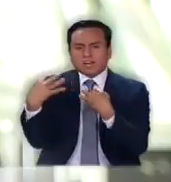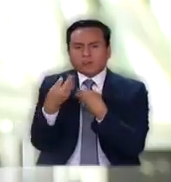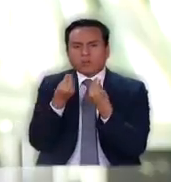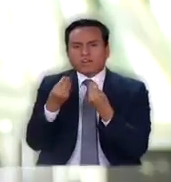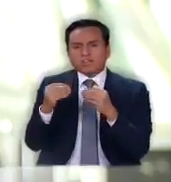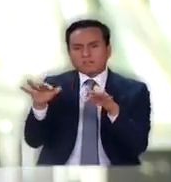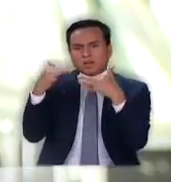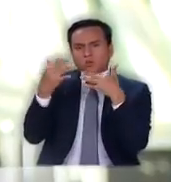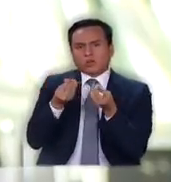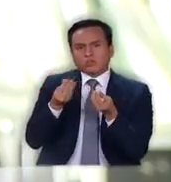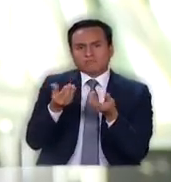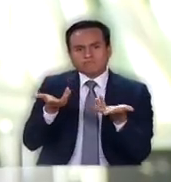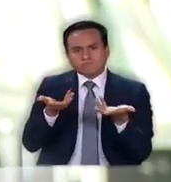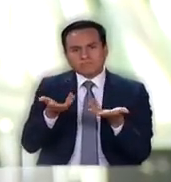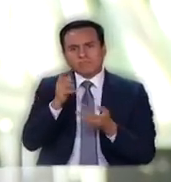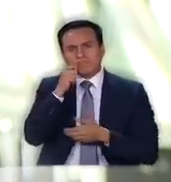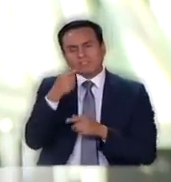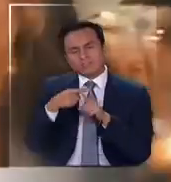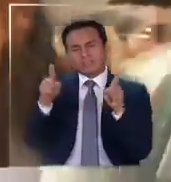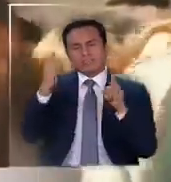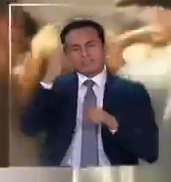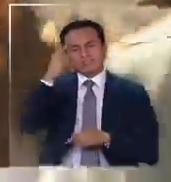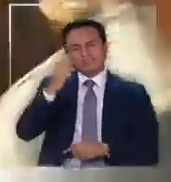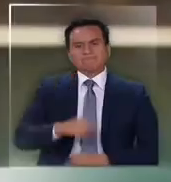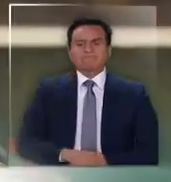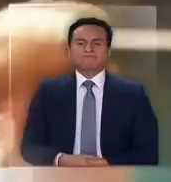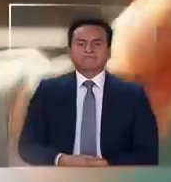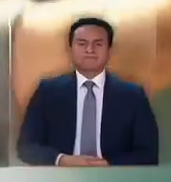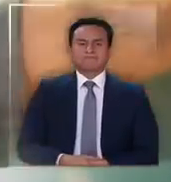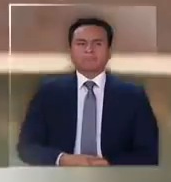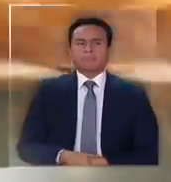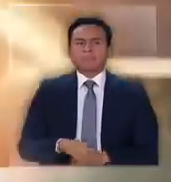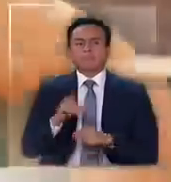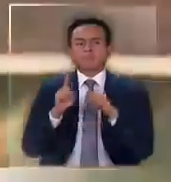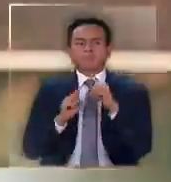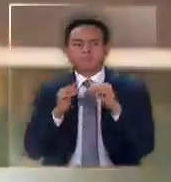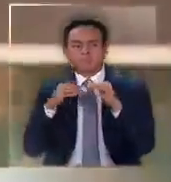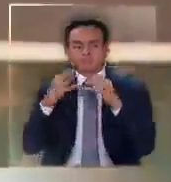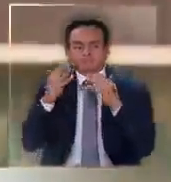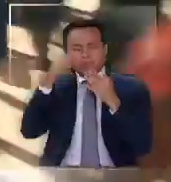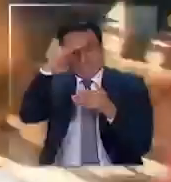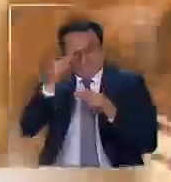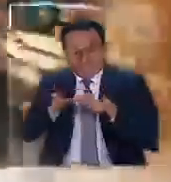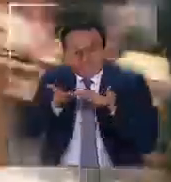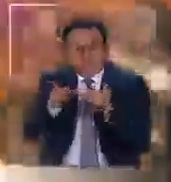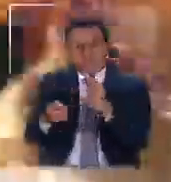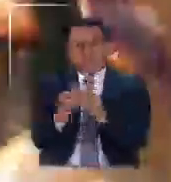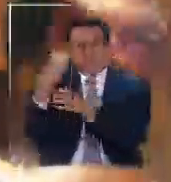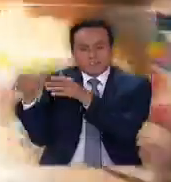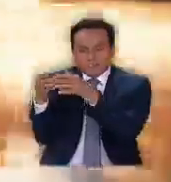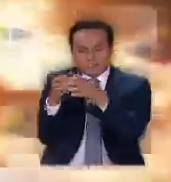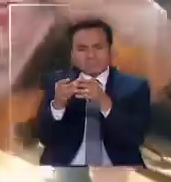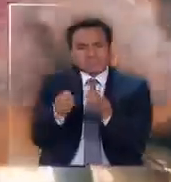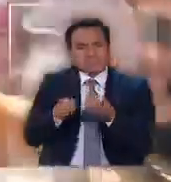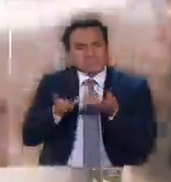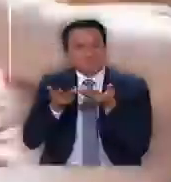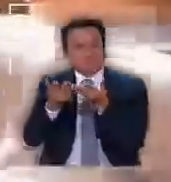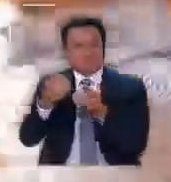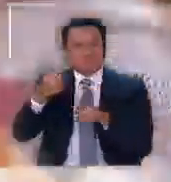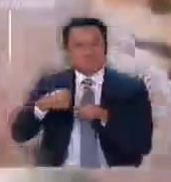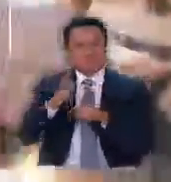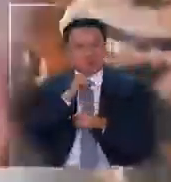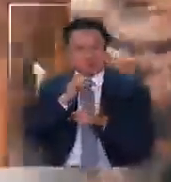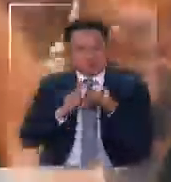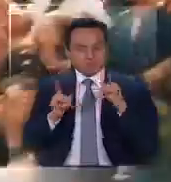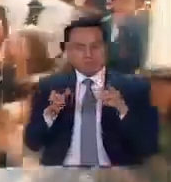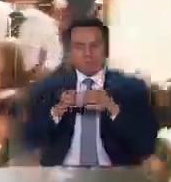buen espectáculo, hubiese sido diferente. Quieren traspasar su experiencia a las nuevas generaciones. Cada ex Chico